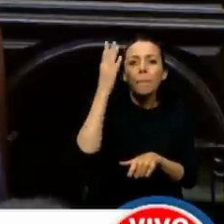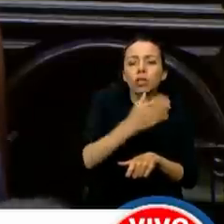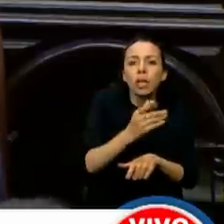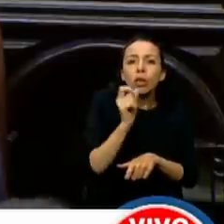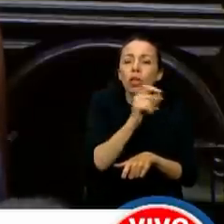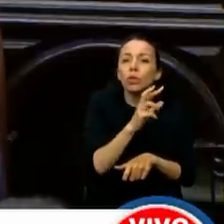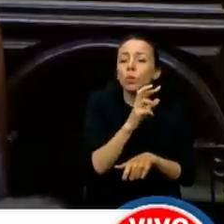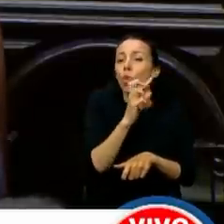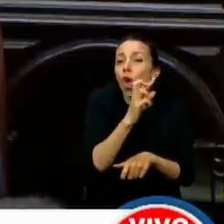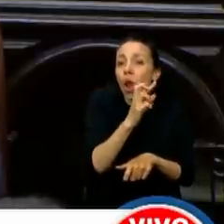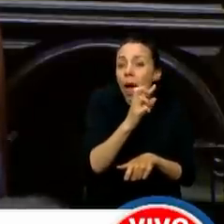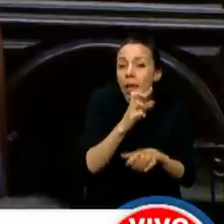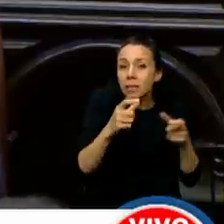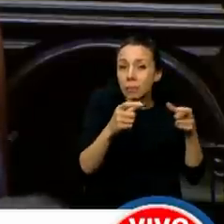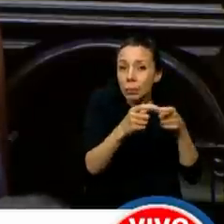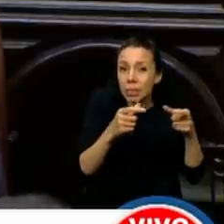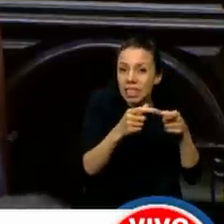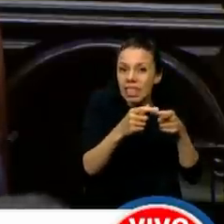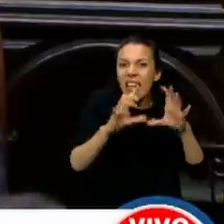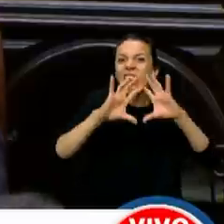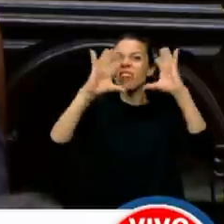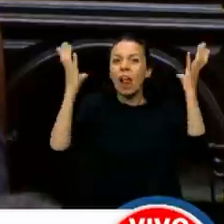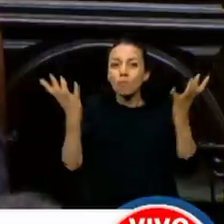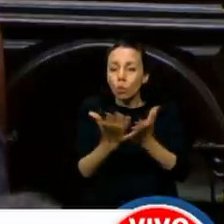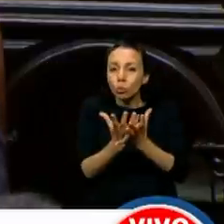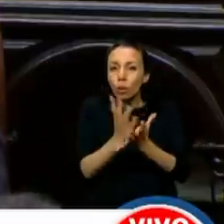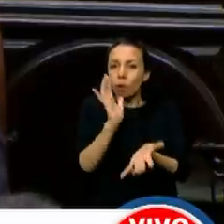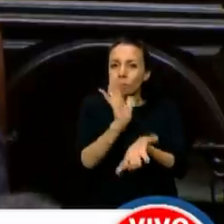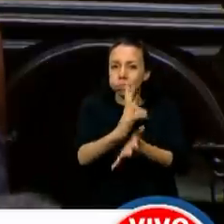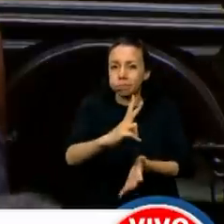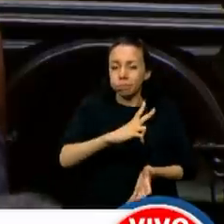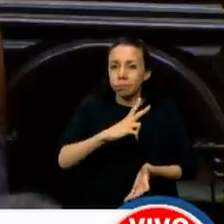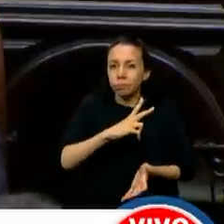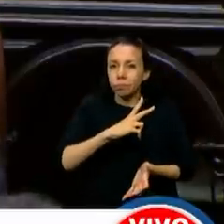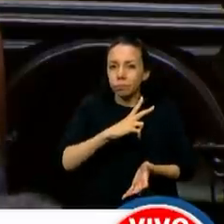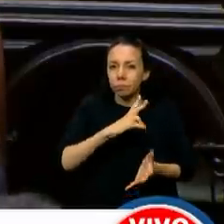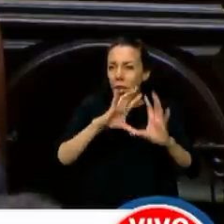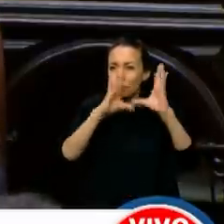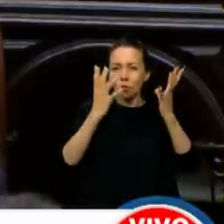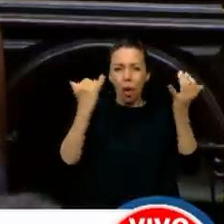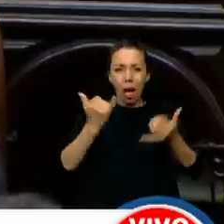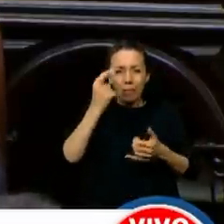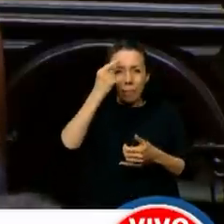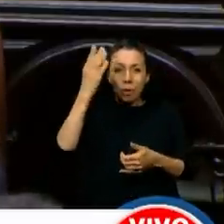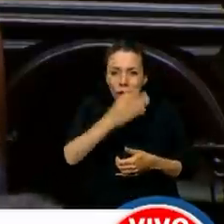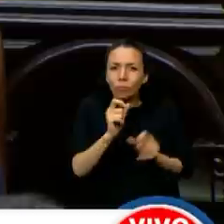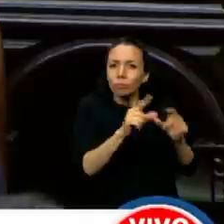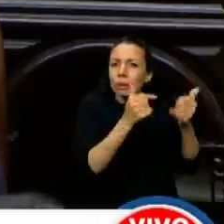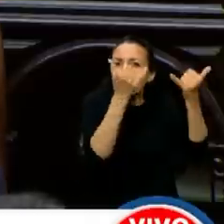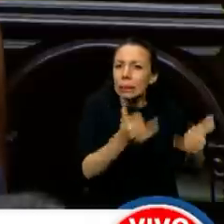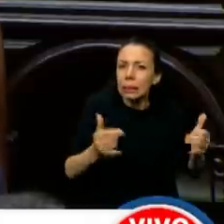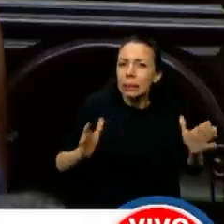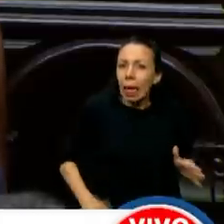dólares billetes que circulan en el mundo algo que también pareció exageradísimo hasta que nos